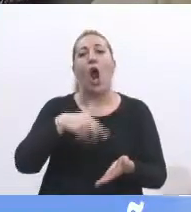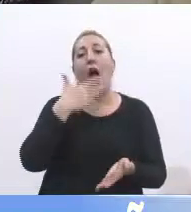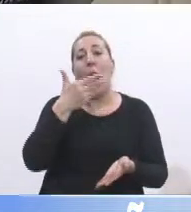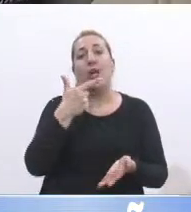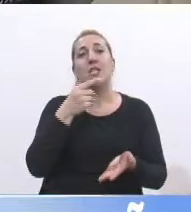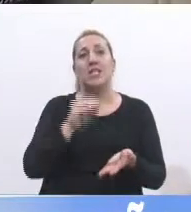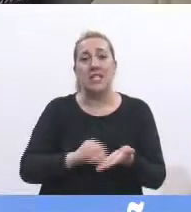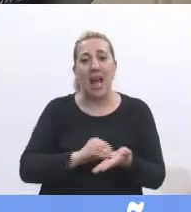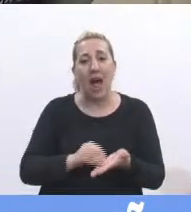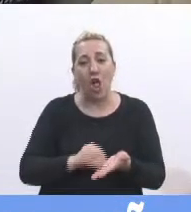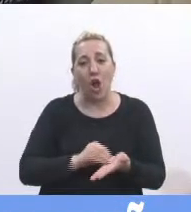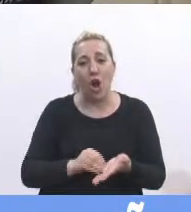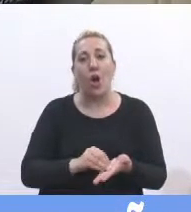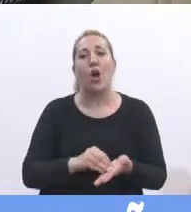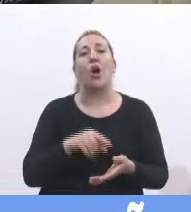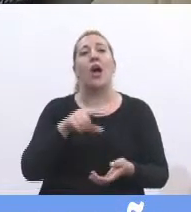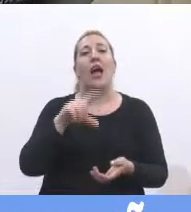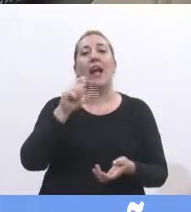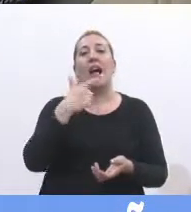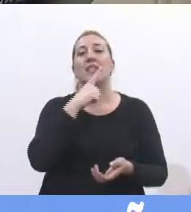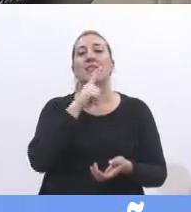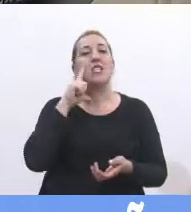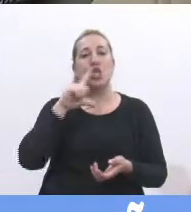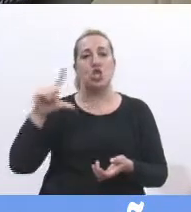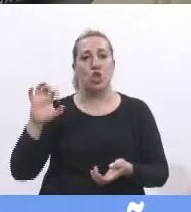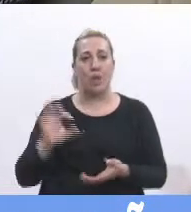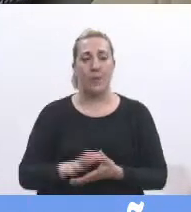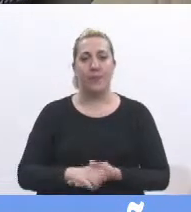Palabra el senador Óscar Castillo.